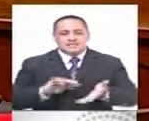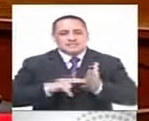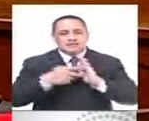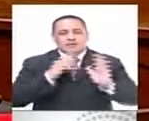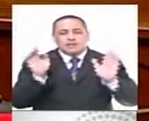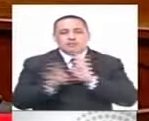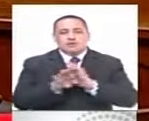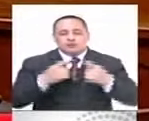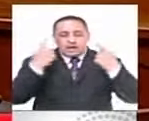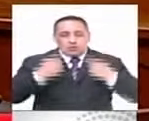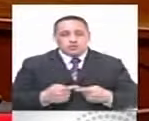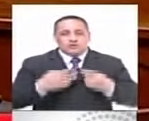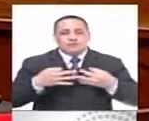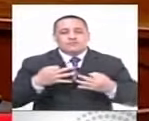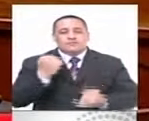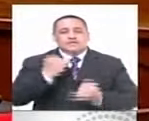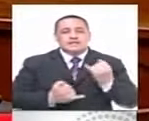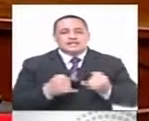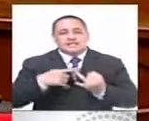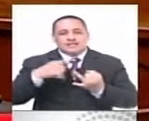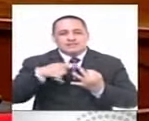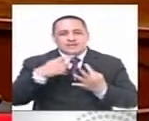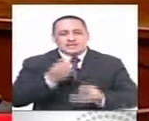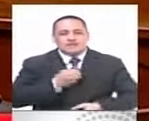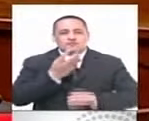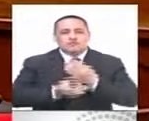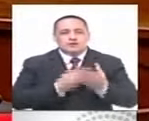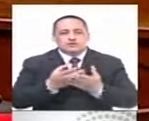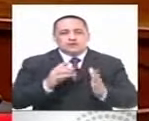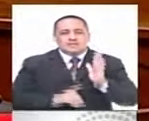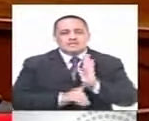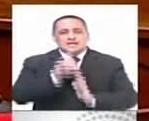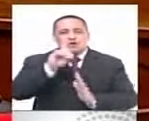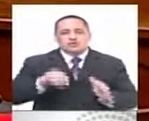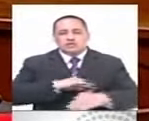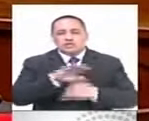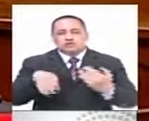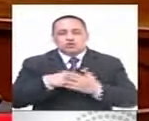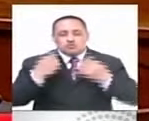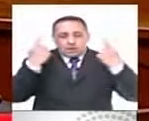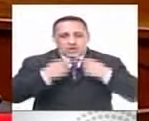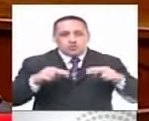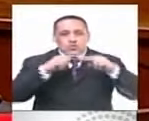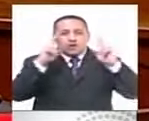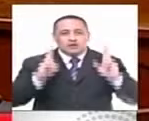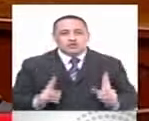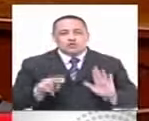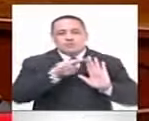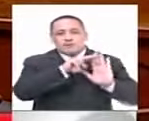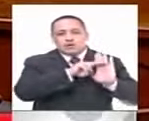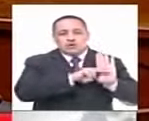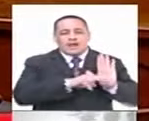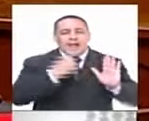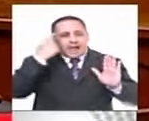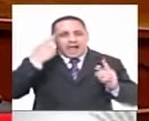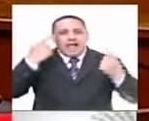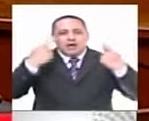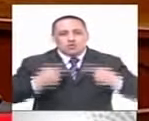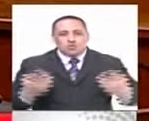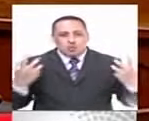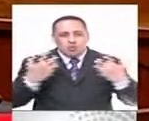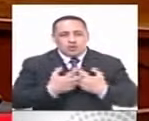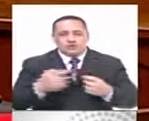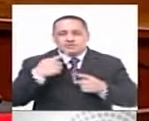la consolidación de información y el desarrollo de un marco normativo acorde con las